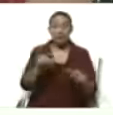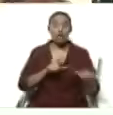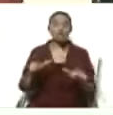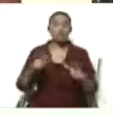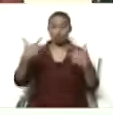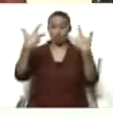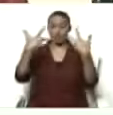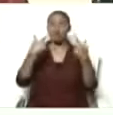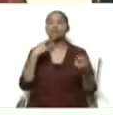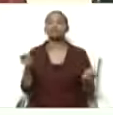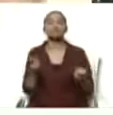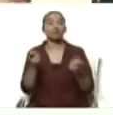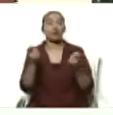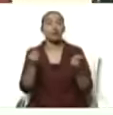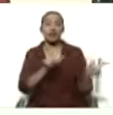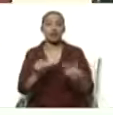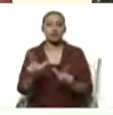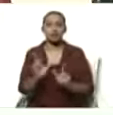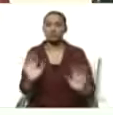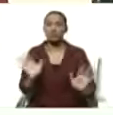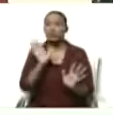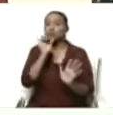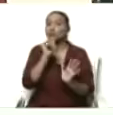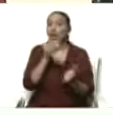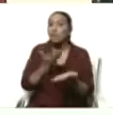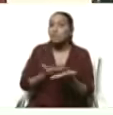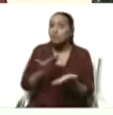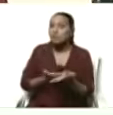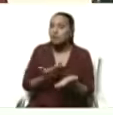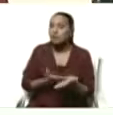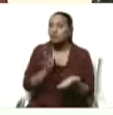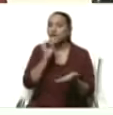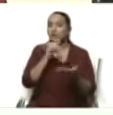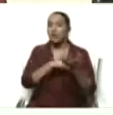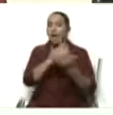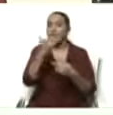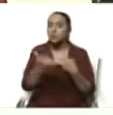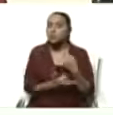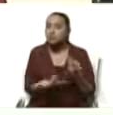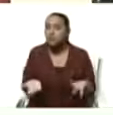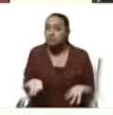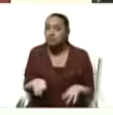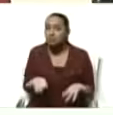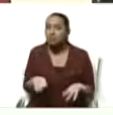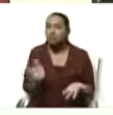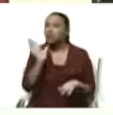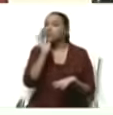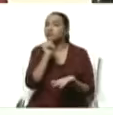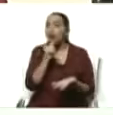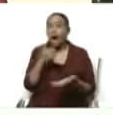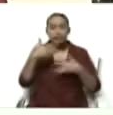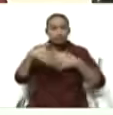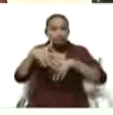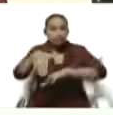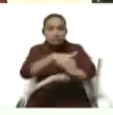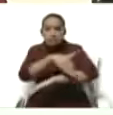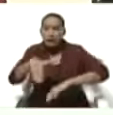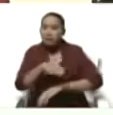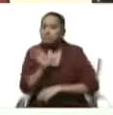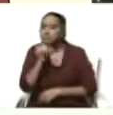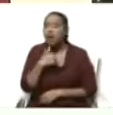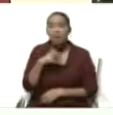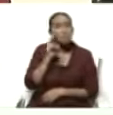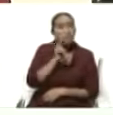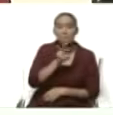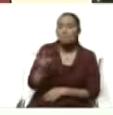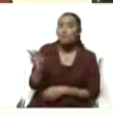hicieron campaña no hay propuesta no hay proyectos no hay calle